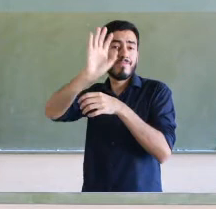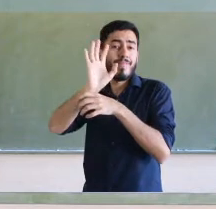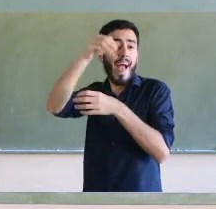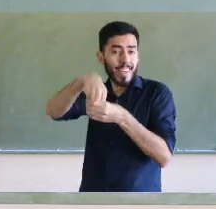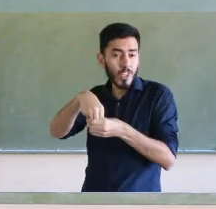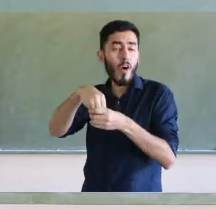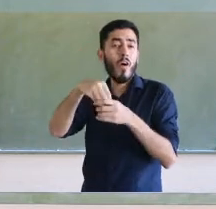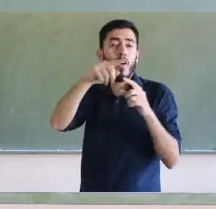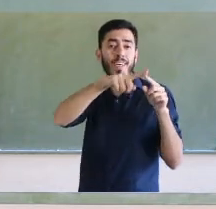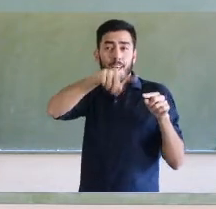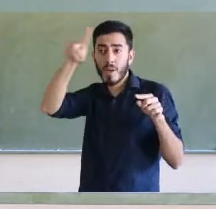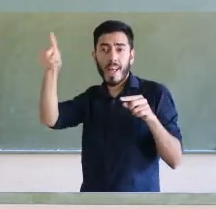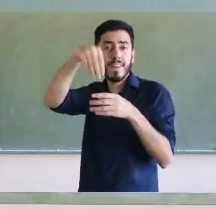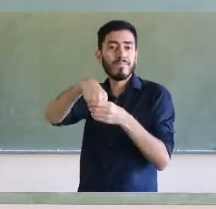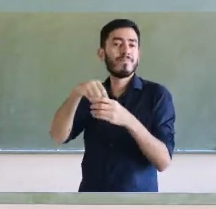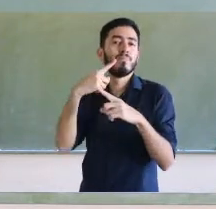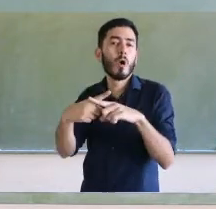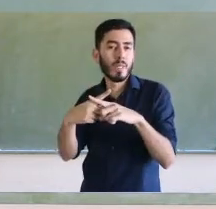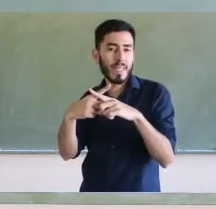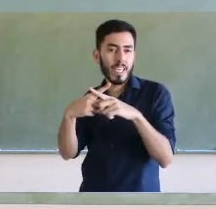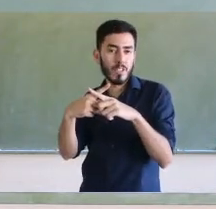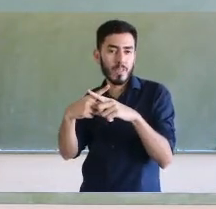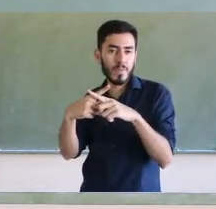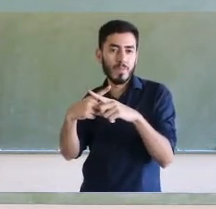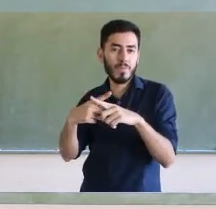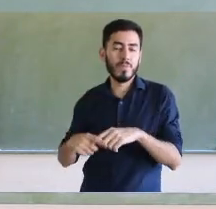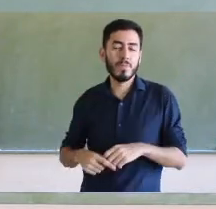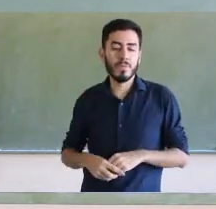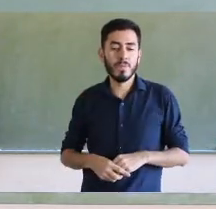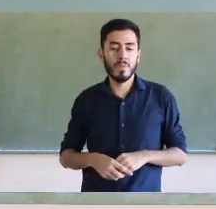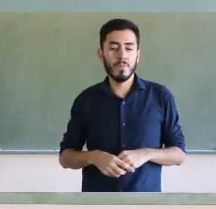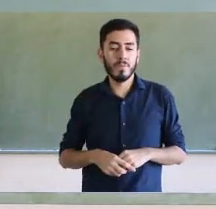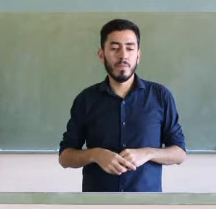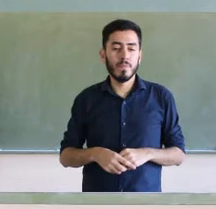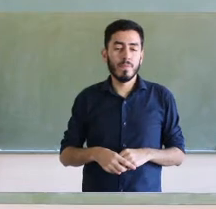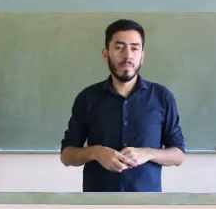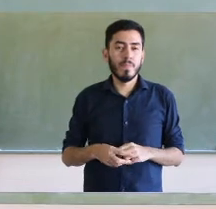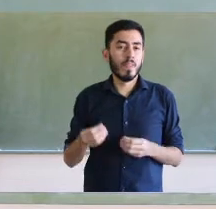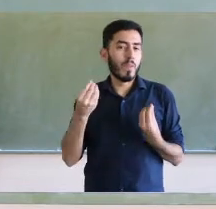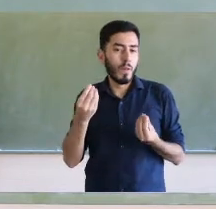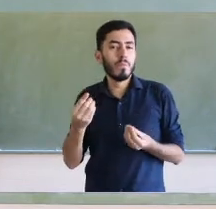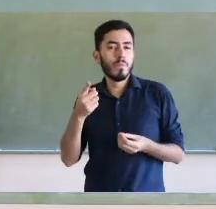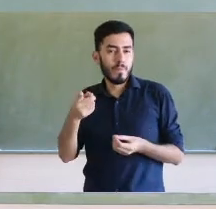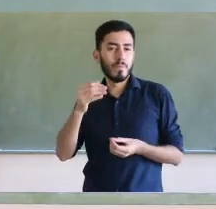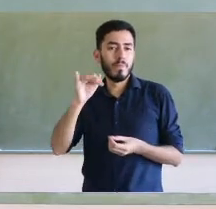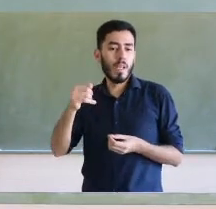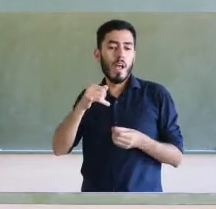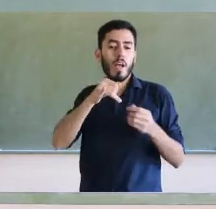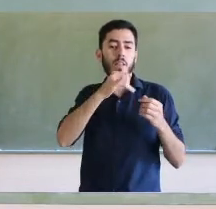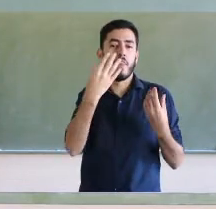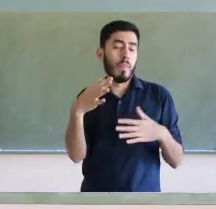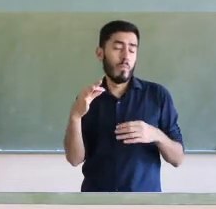multiplicando. Es decir, producto de fracciones. ¿Qué es lo que podemos hacer? Separar, ¿sí? Estas